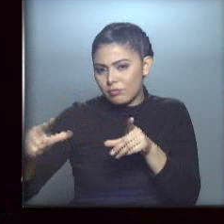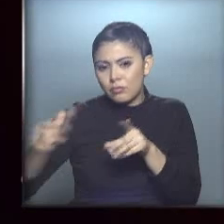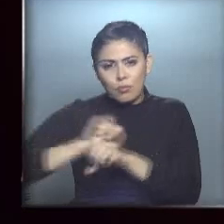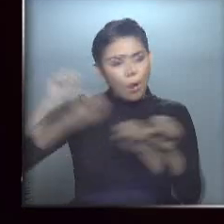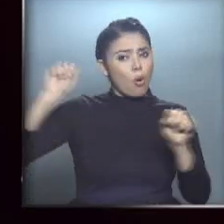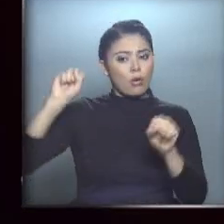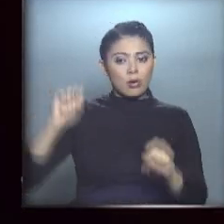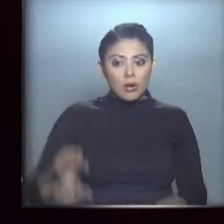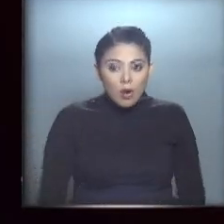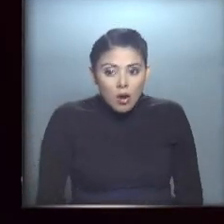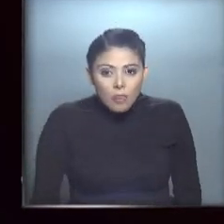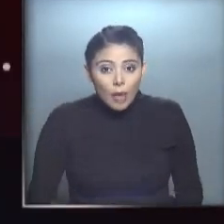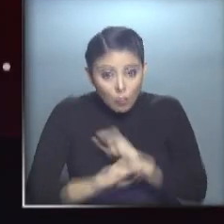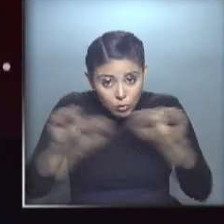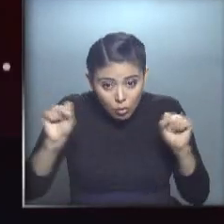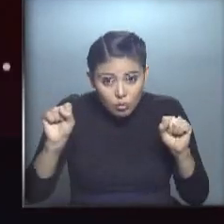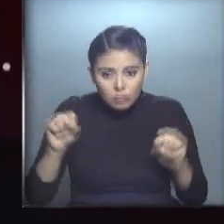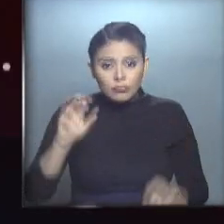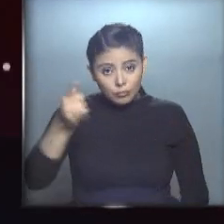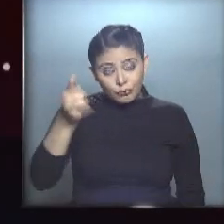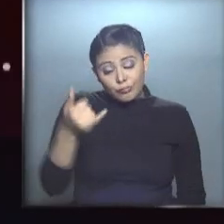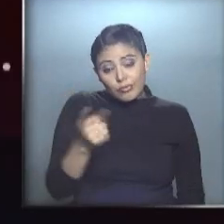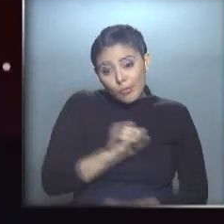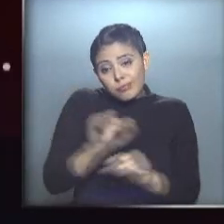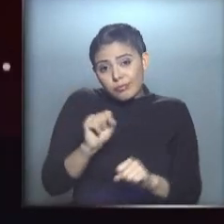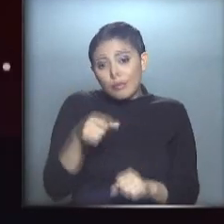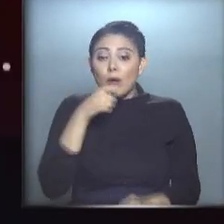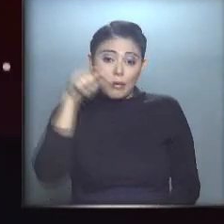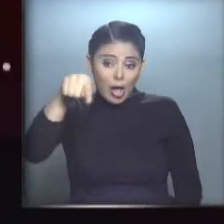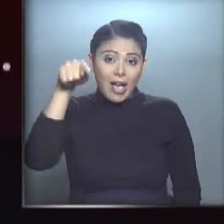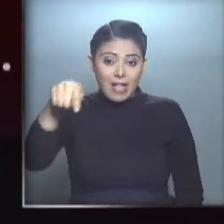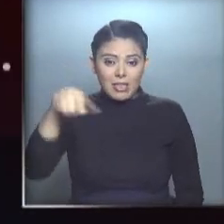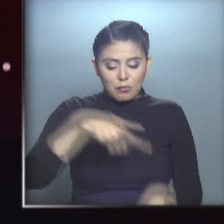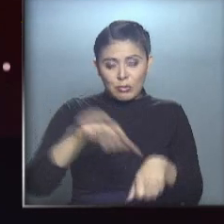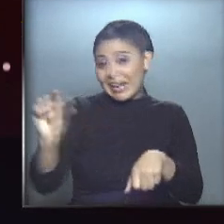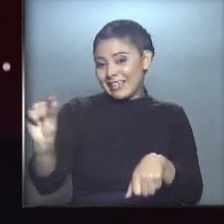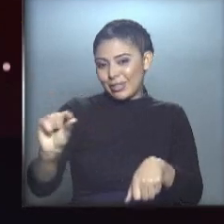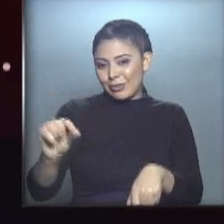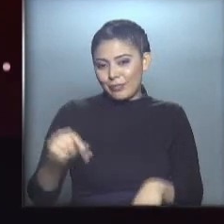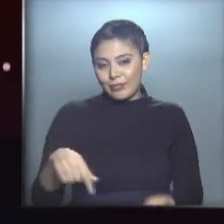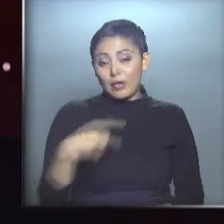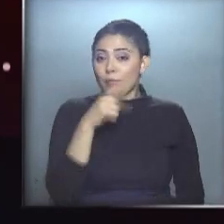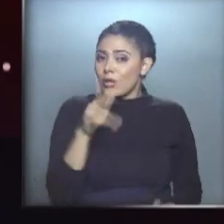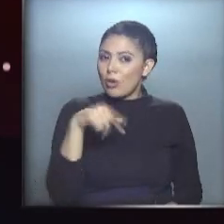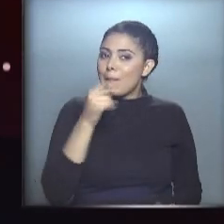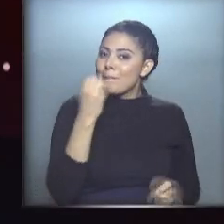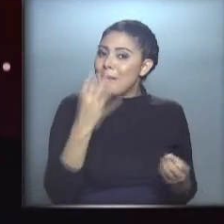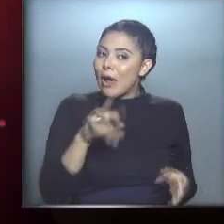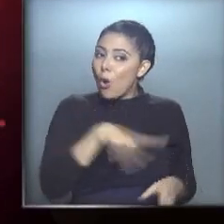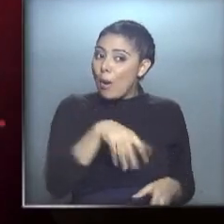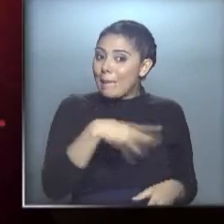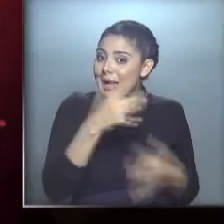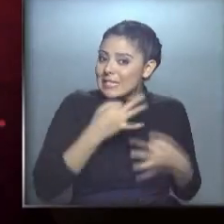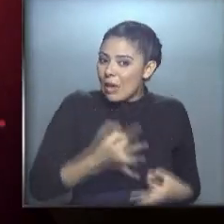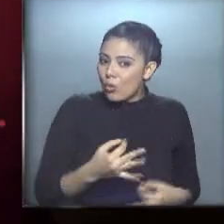¡Explotan! ¡No! ¡Explotan! ¡Sí! ¿Cómo va a explotar esta en unos segundos? Sugiero ir a un lugar un poco más